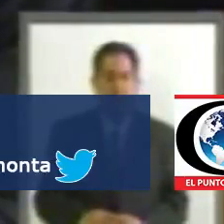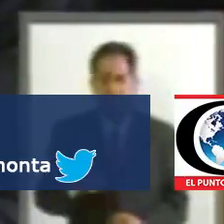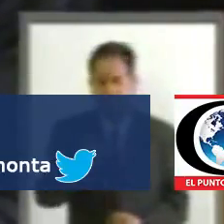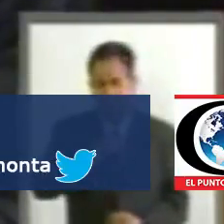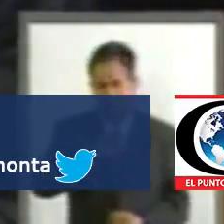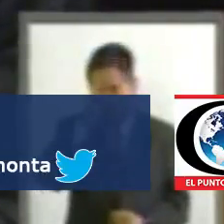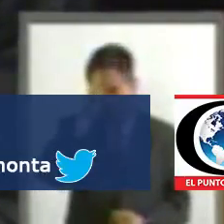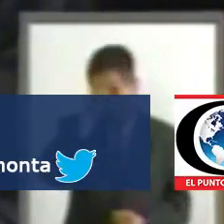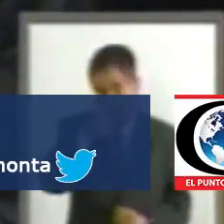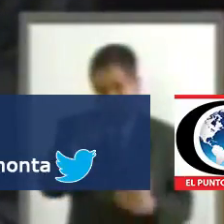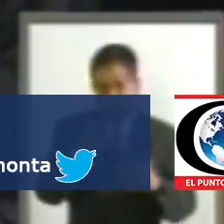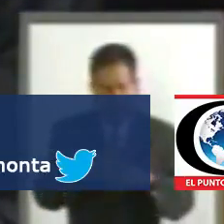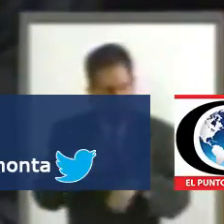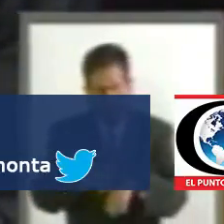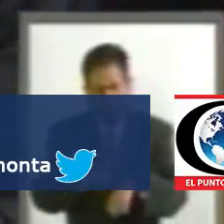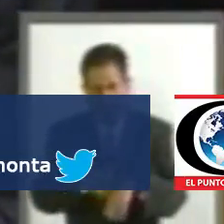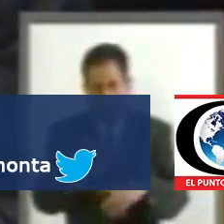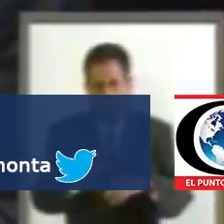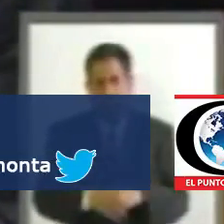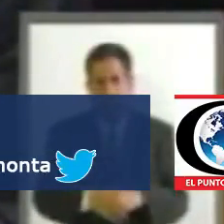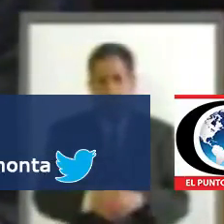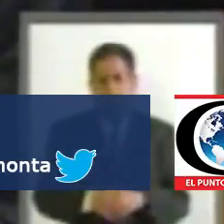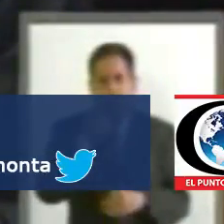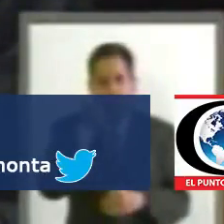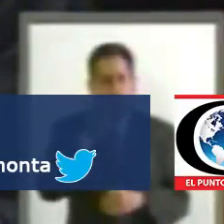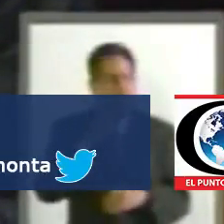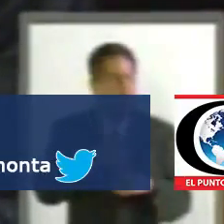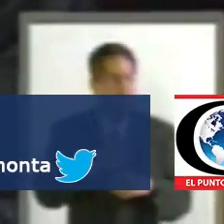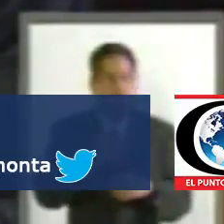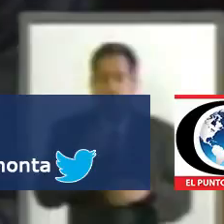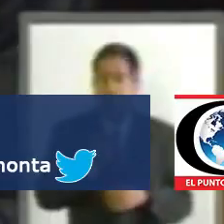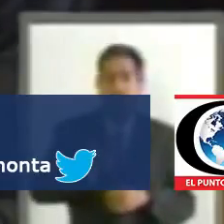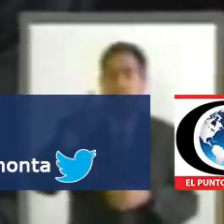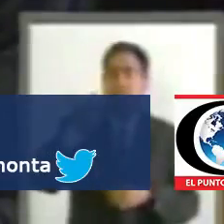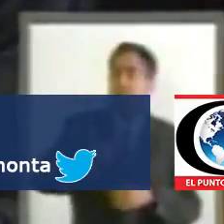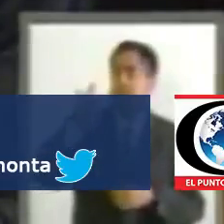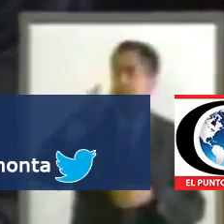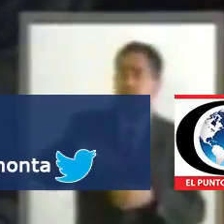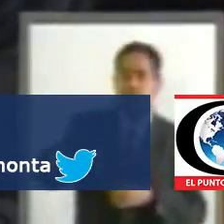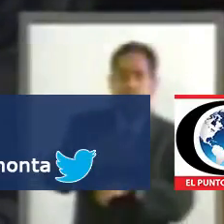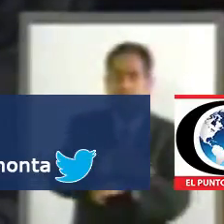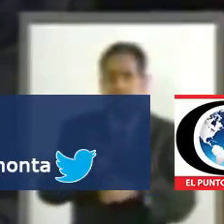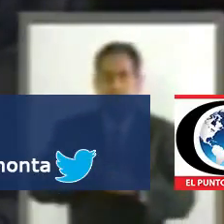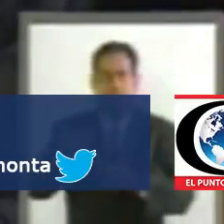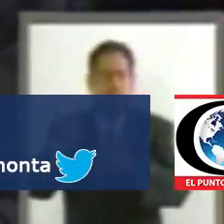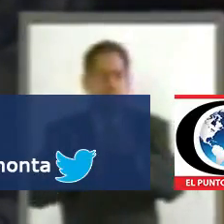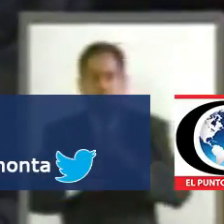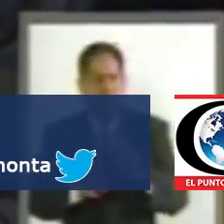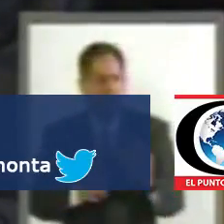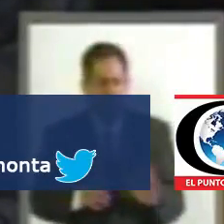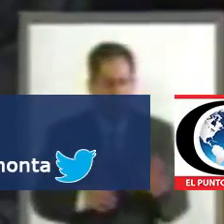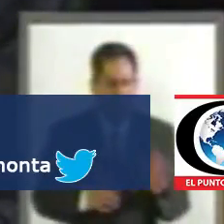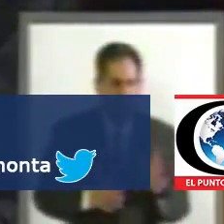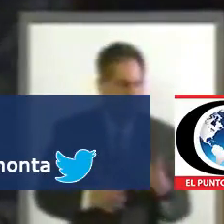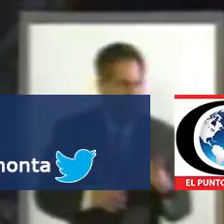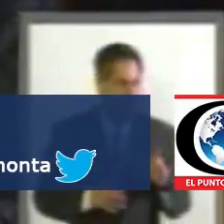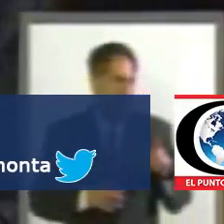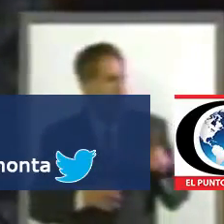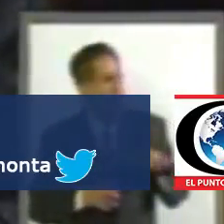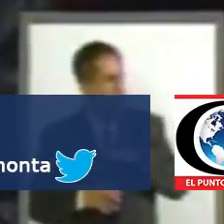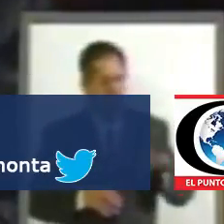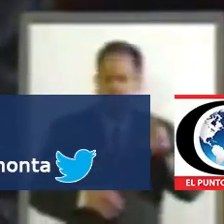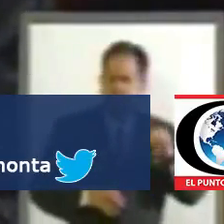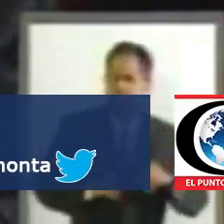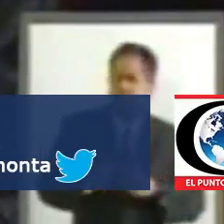a relucir que la defensa de los mexicanos, el gobierno mexicano acudirá ante la justicia de Estados Unidos